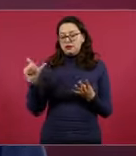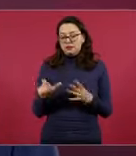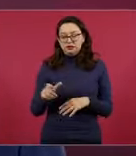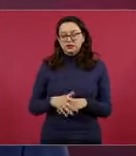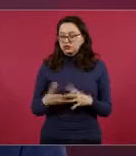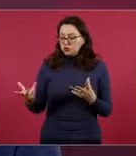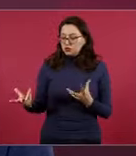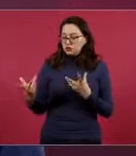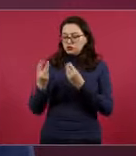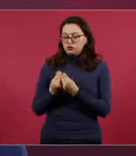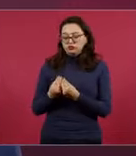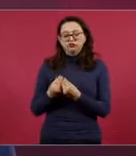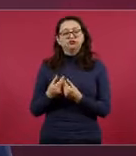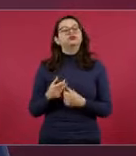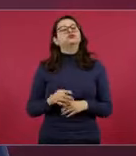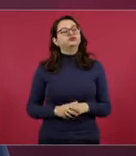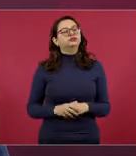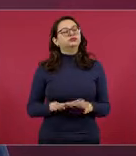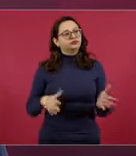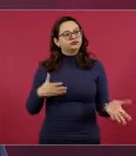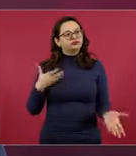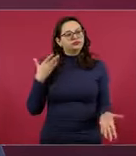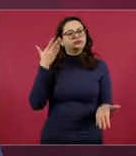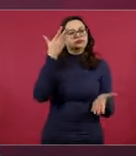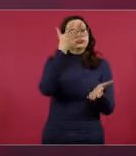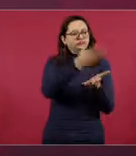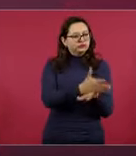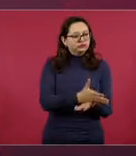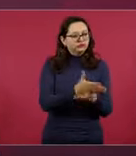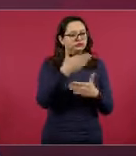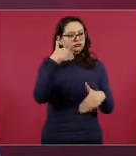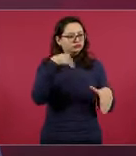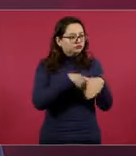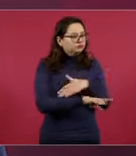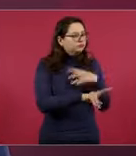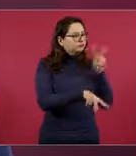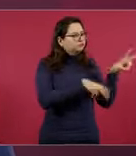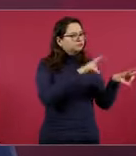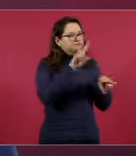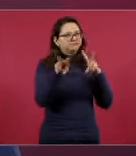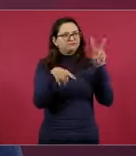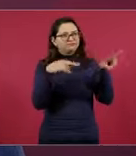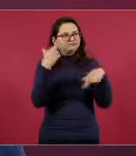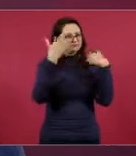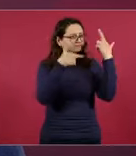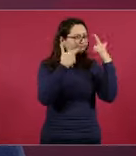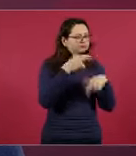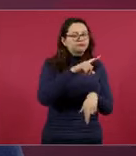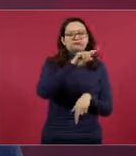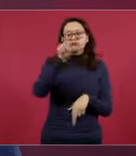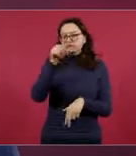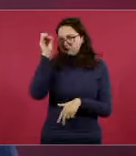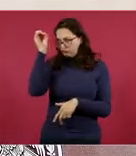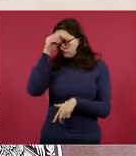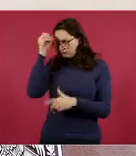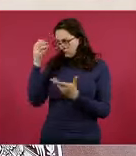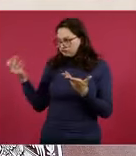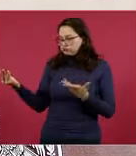almacén ubicado en Huehuetoca, en la que todos los participantes opinaron para ver la posibilidad de que este